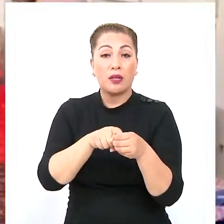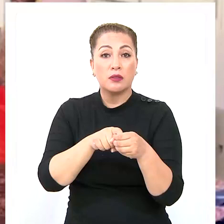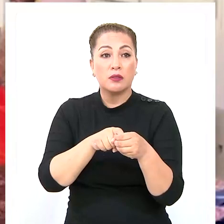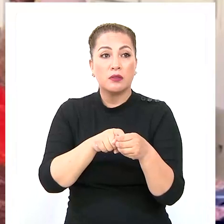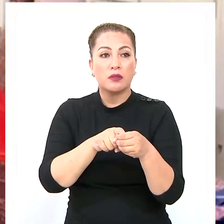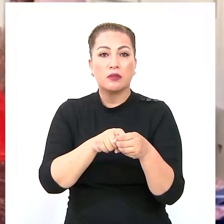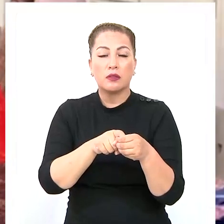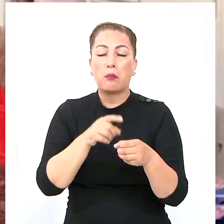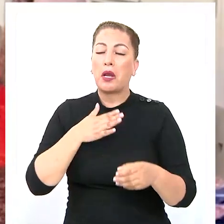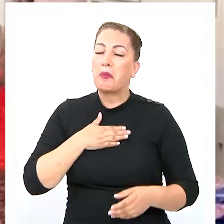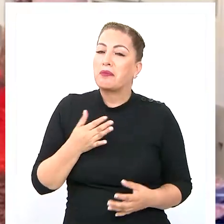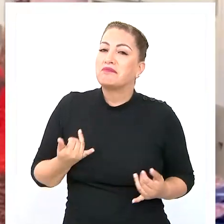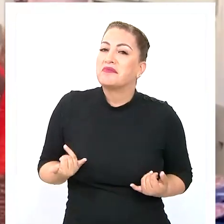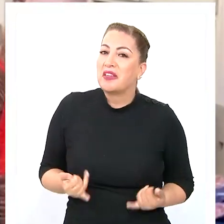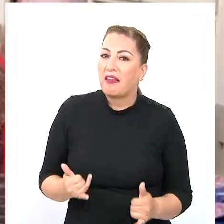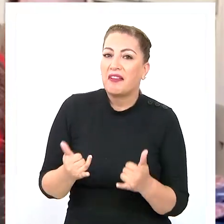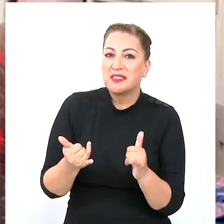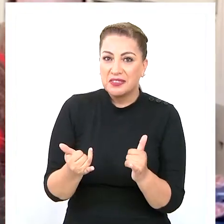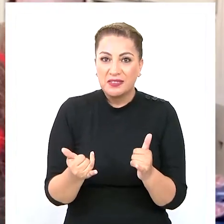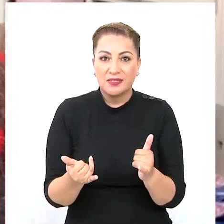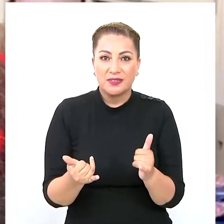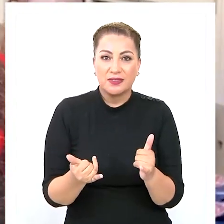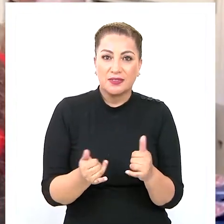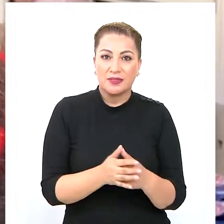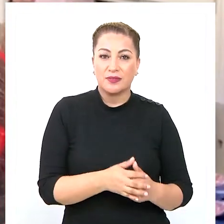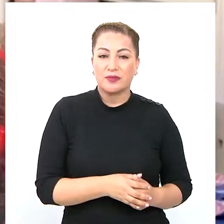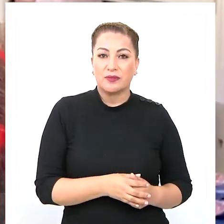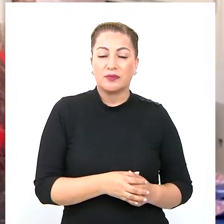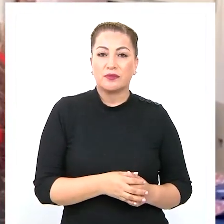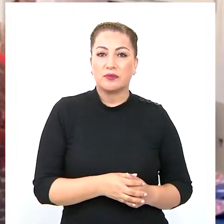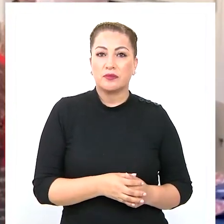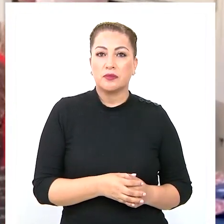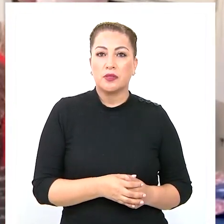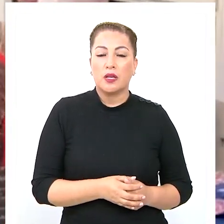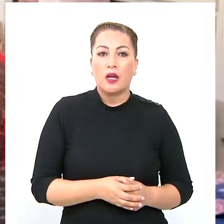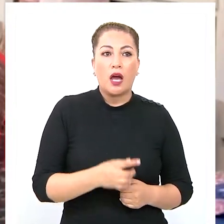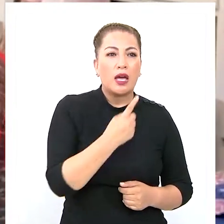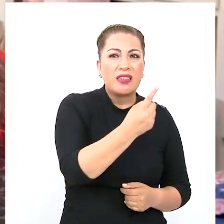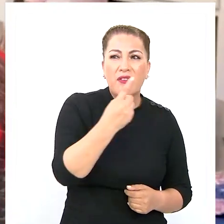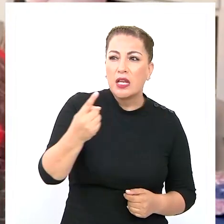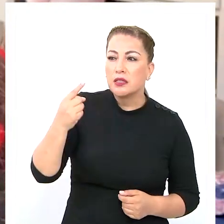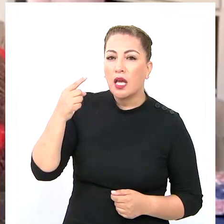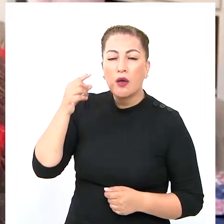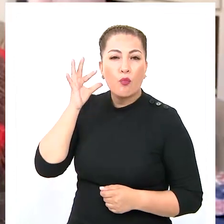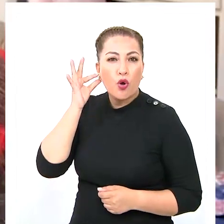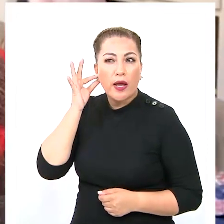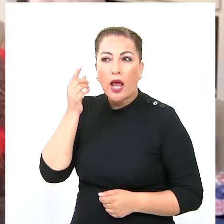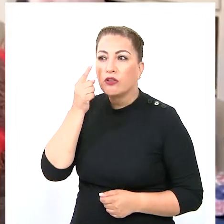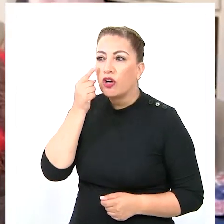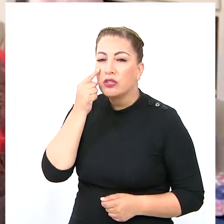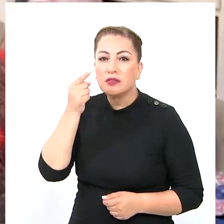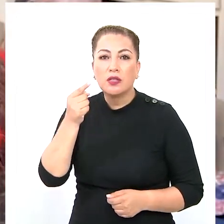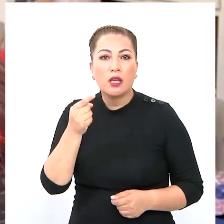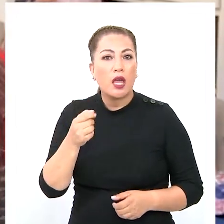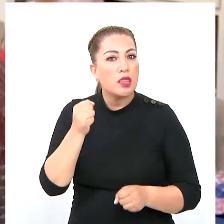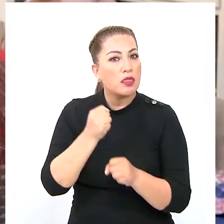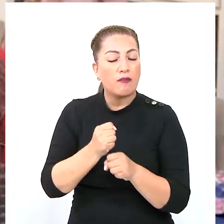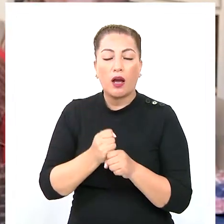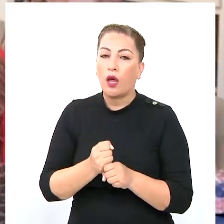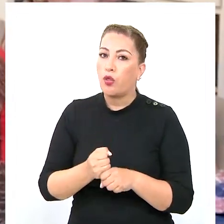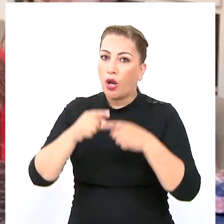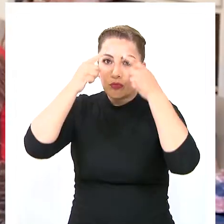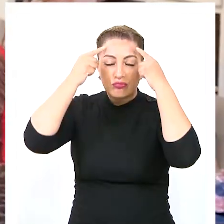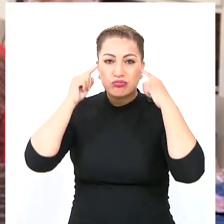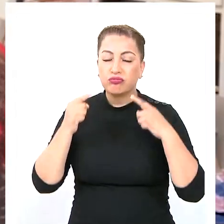sido bastante entretenido y importante. Me tocó conocer a mujeres súper trabajadoras y emprendedoras, de las cuales